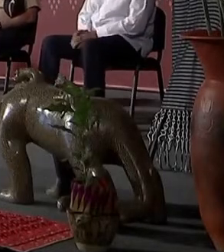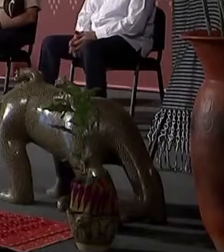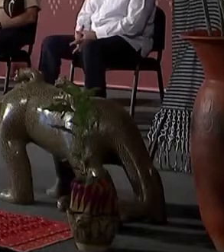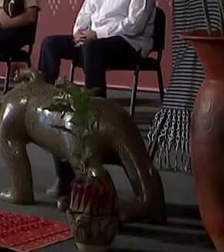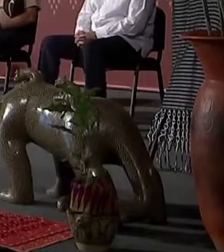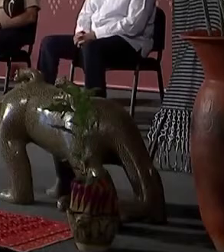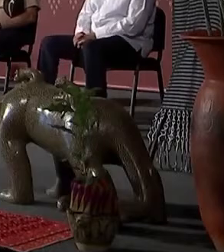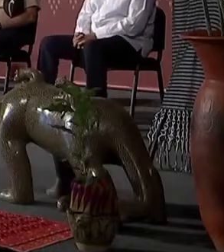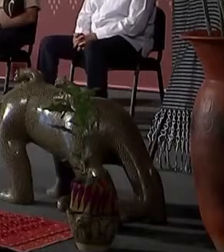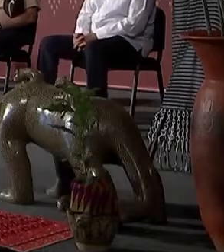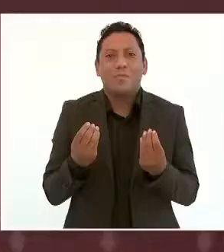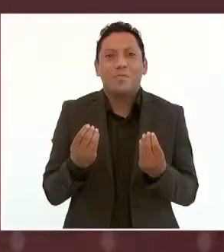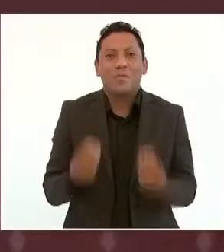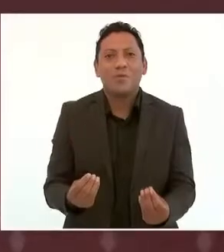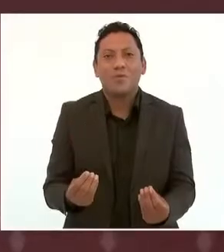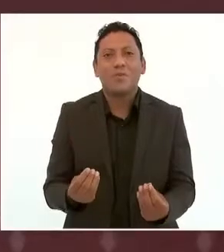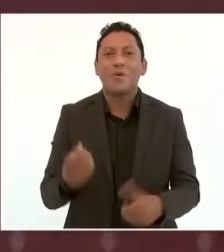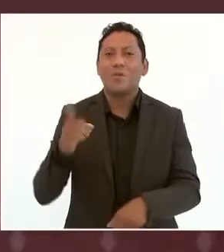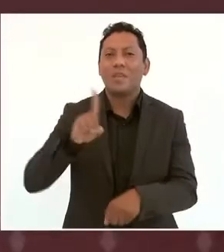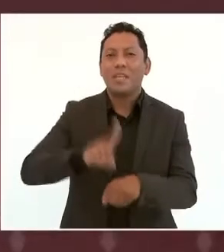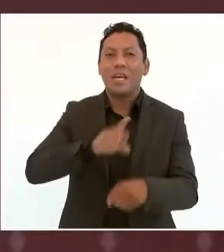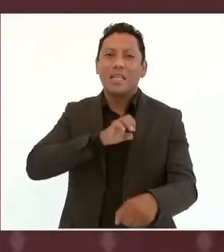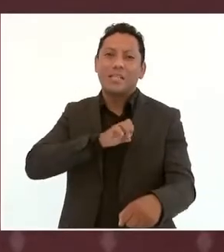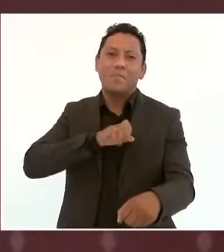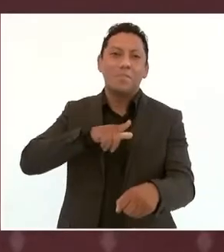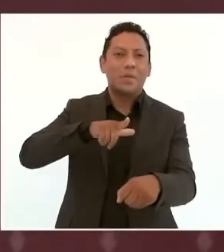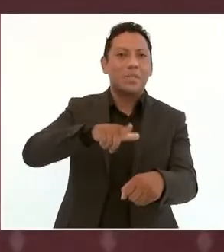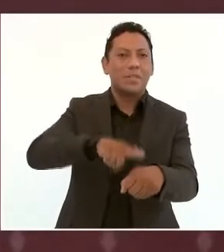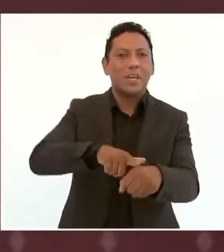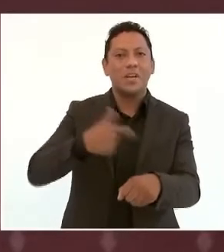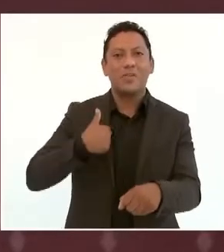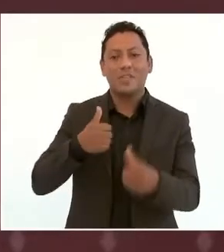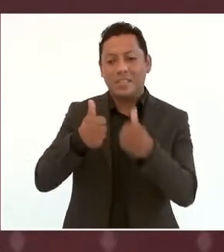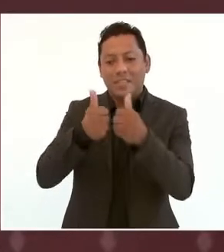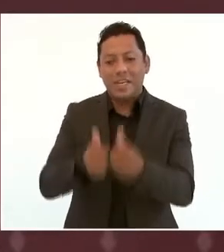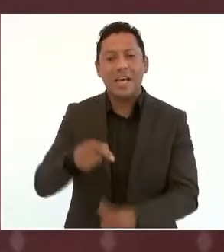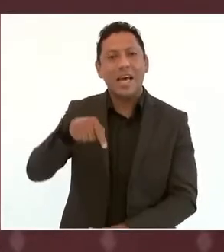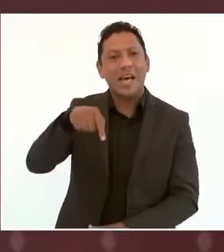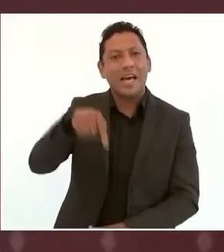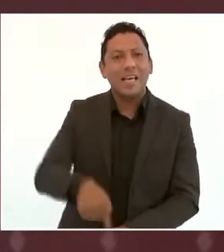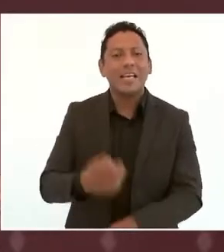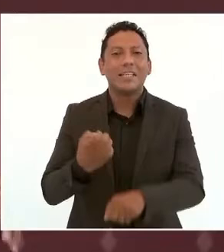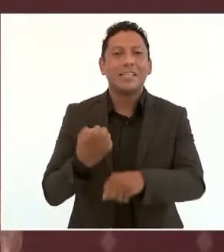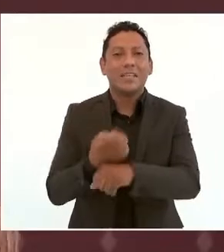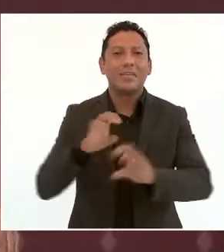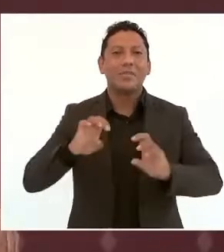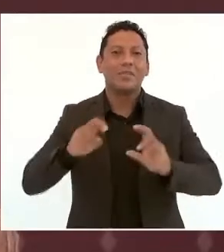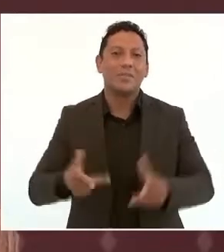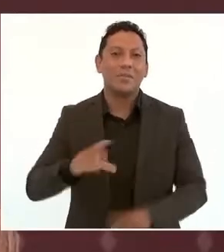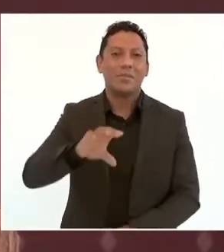día especial en Comitán, en Chiapas.